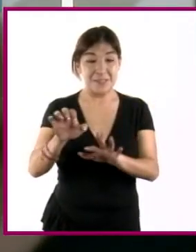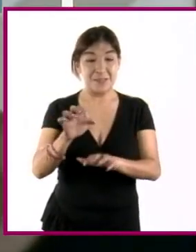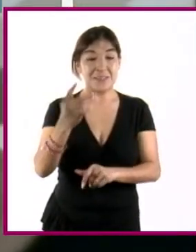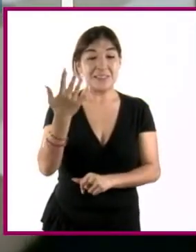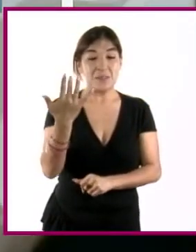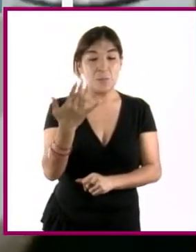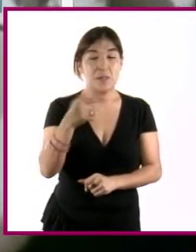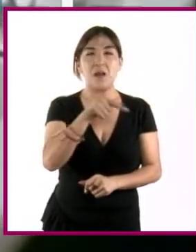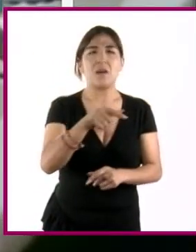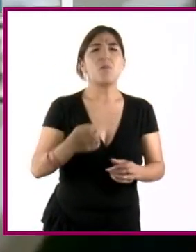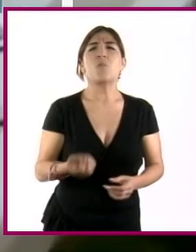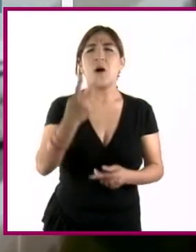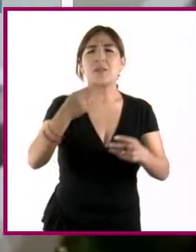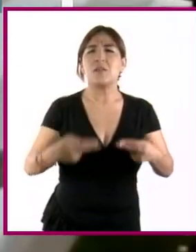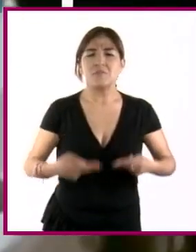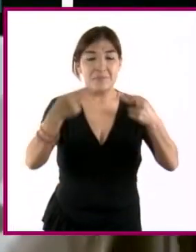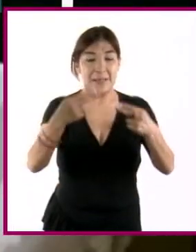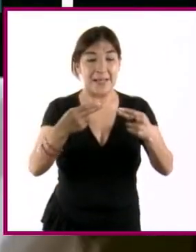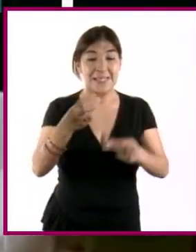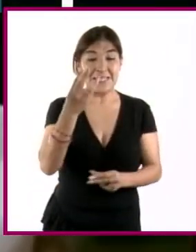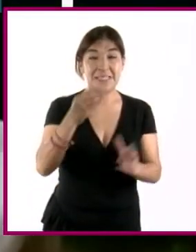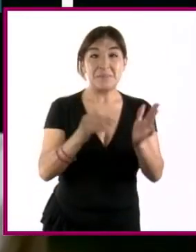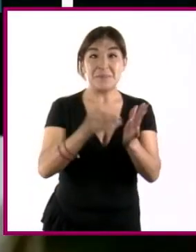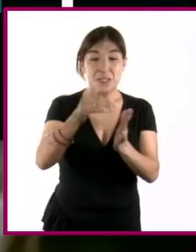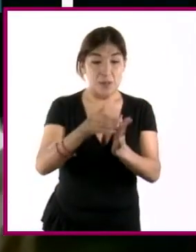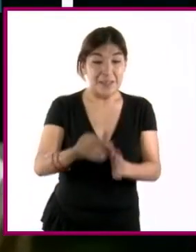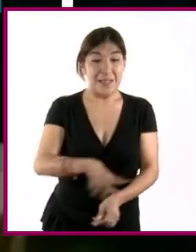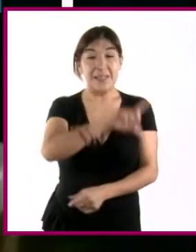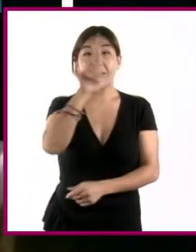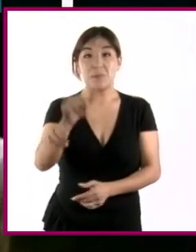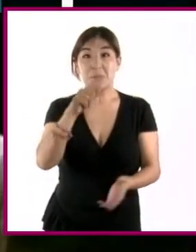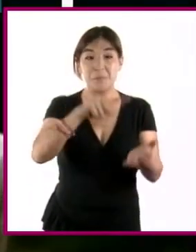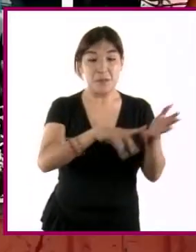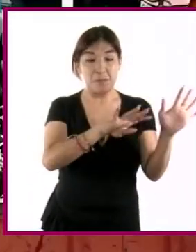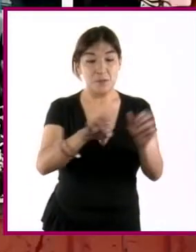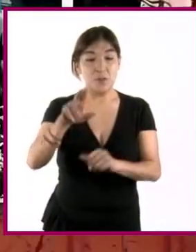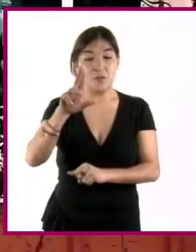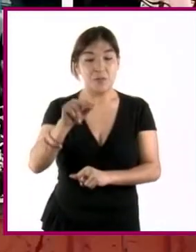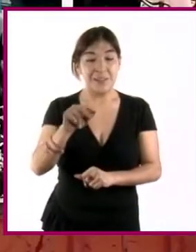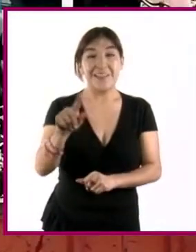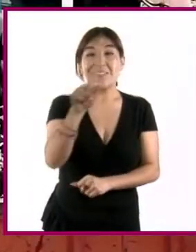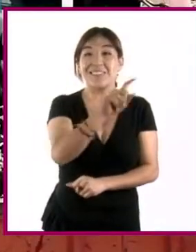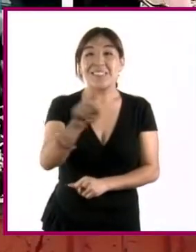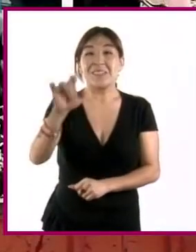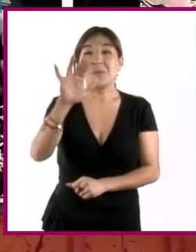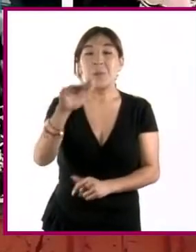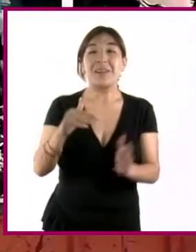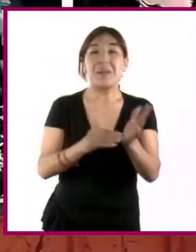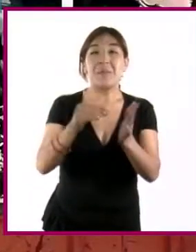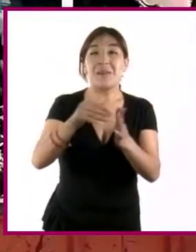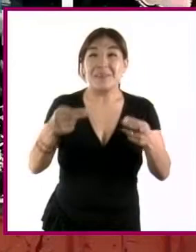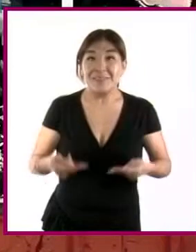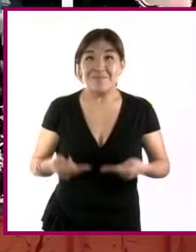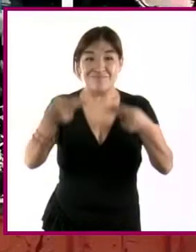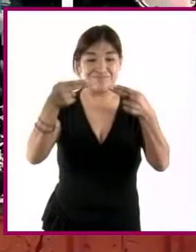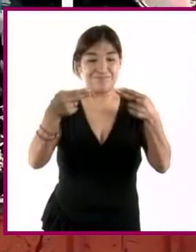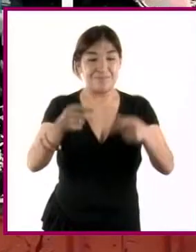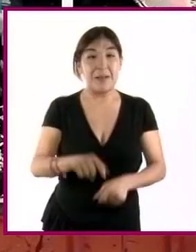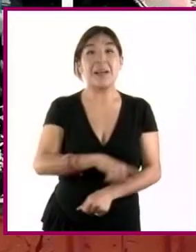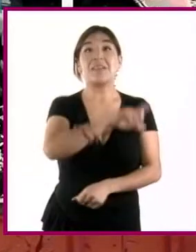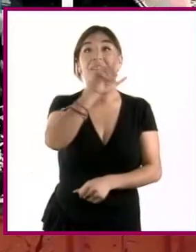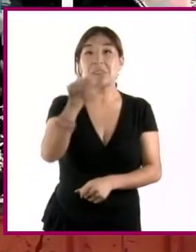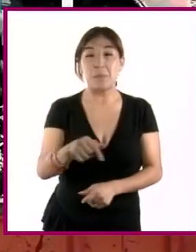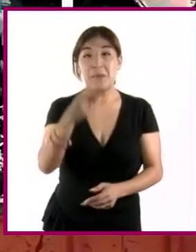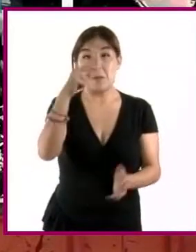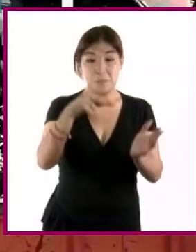de toneladas al año. Para la década de los 80, esa cifra se incrementó a los 150 millones. Y para